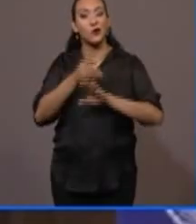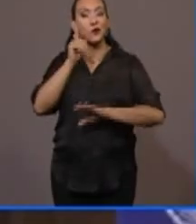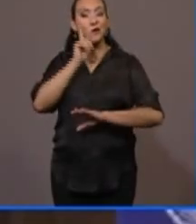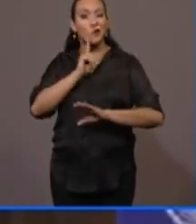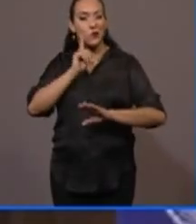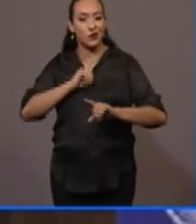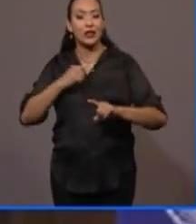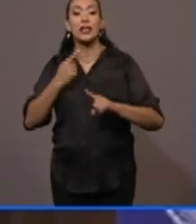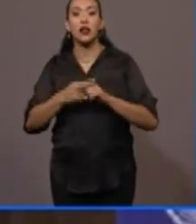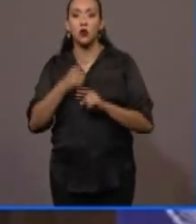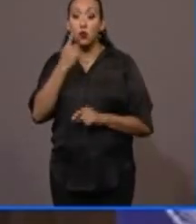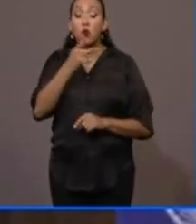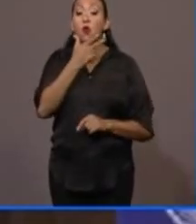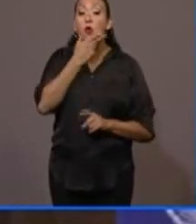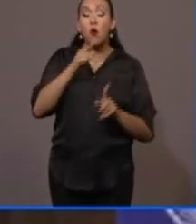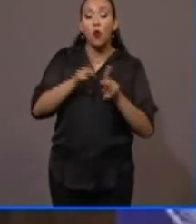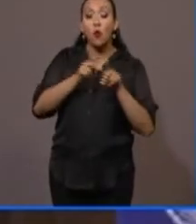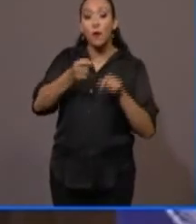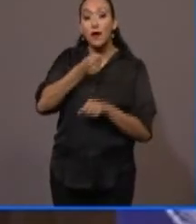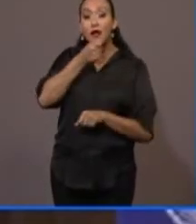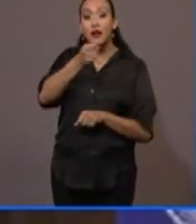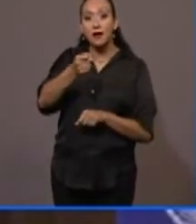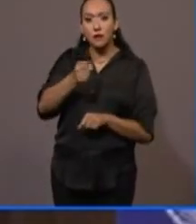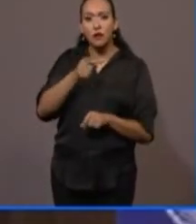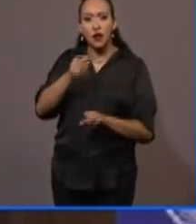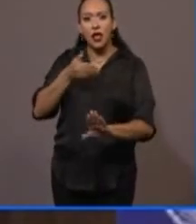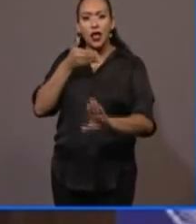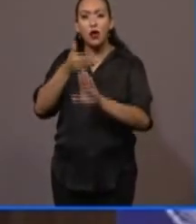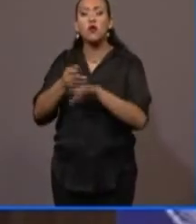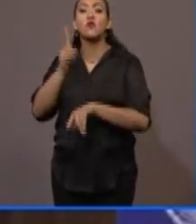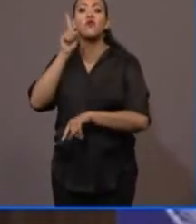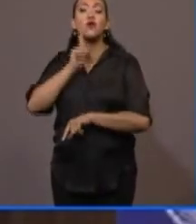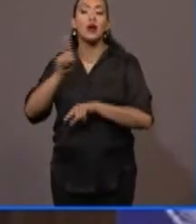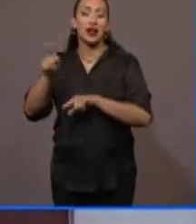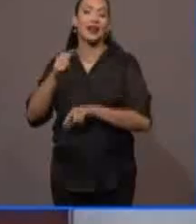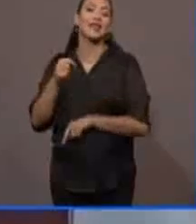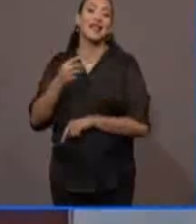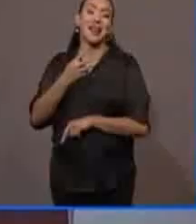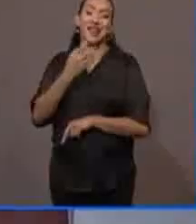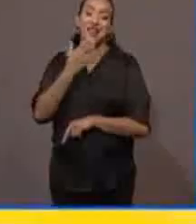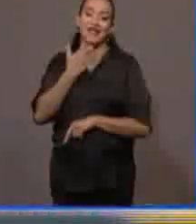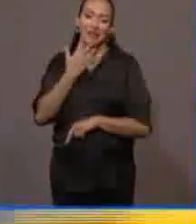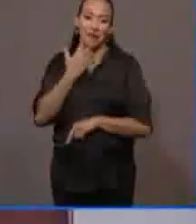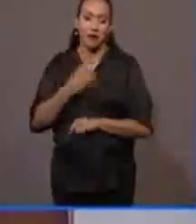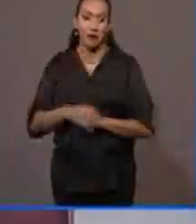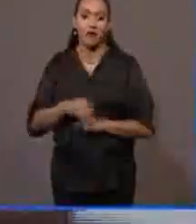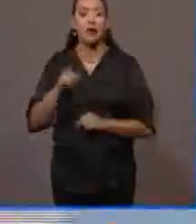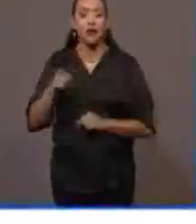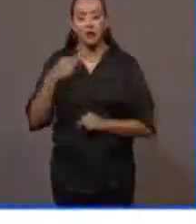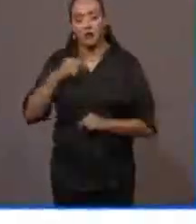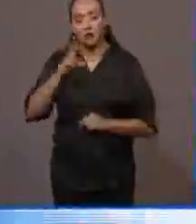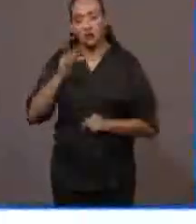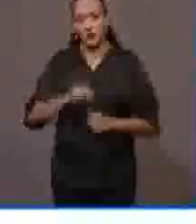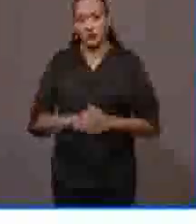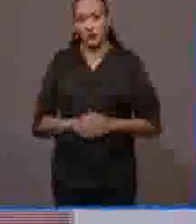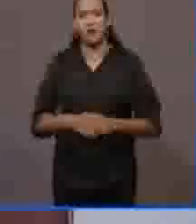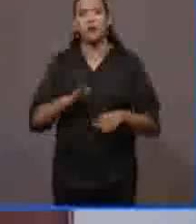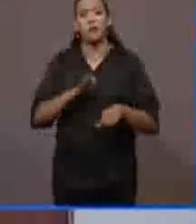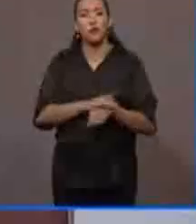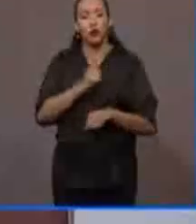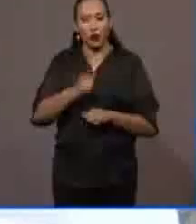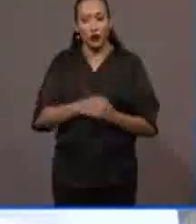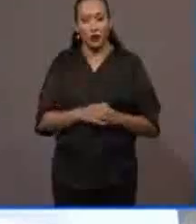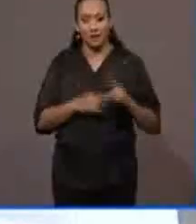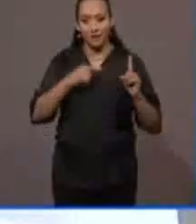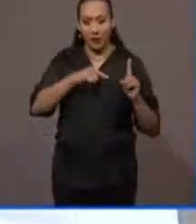género por parte de un reportero de un medio digital local contra una funcionaria de Tepic, de identidad reservada. Lo anterior